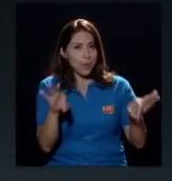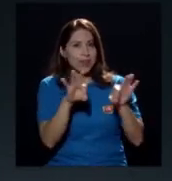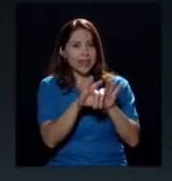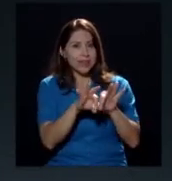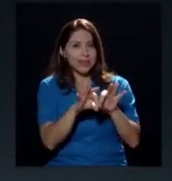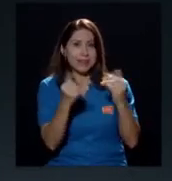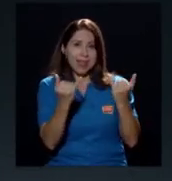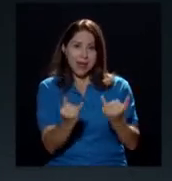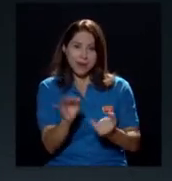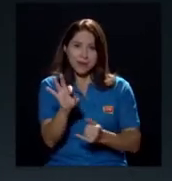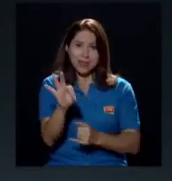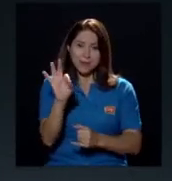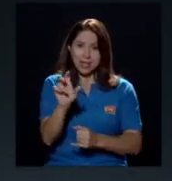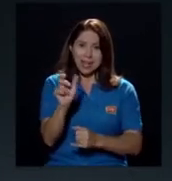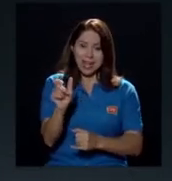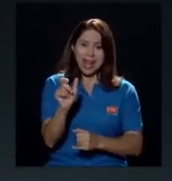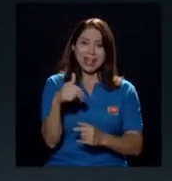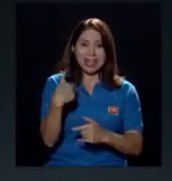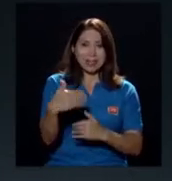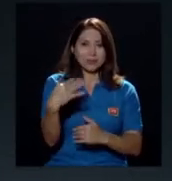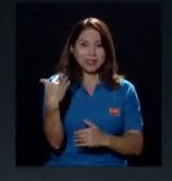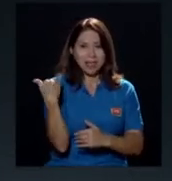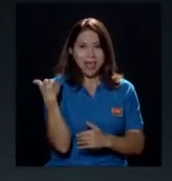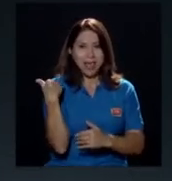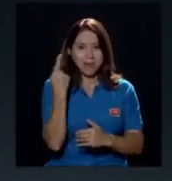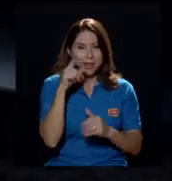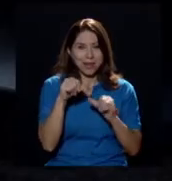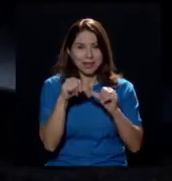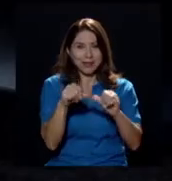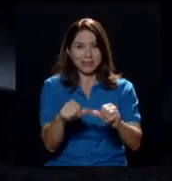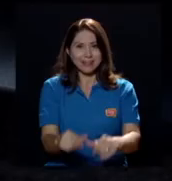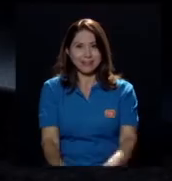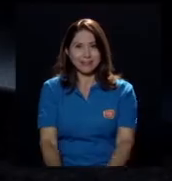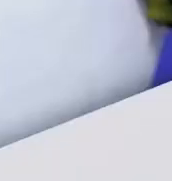le invitamos al canal que nos invite a regresar